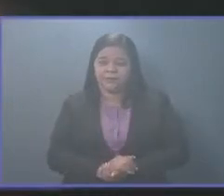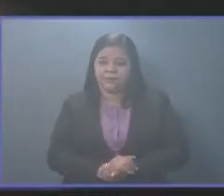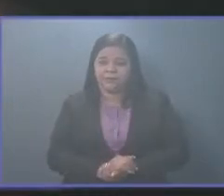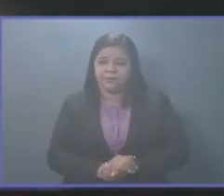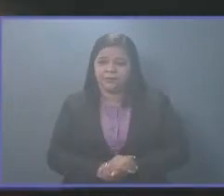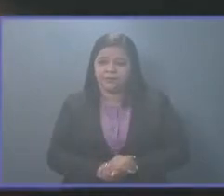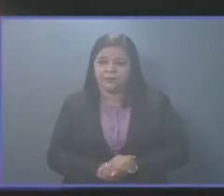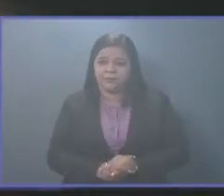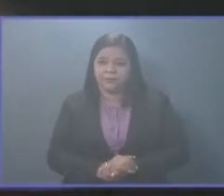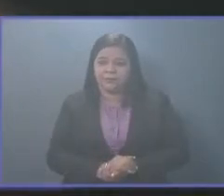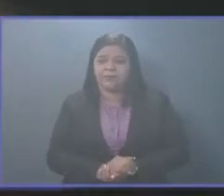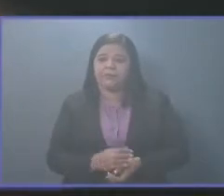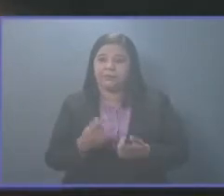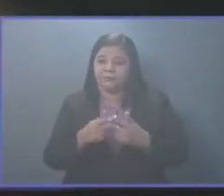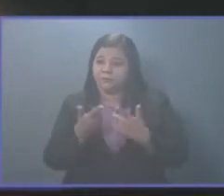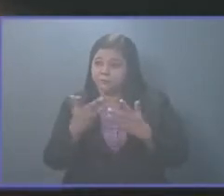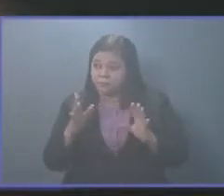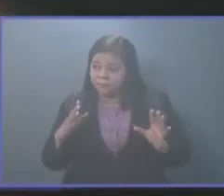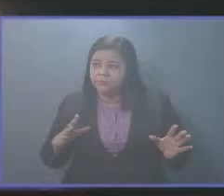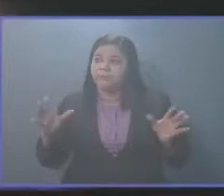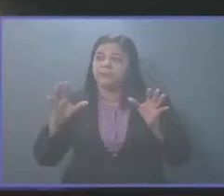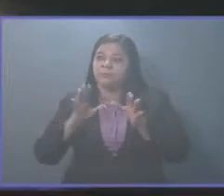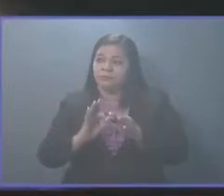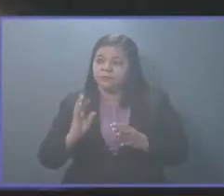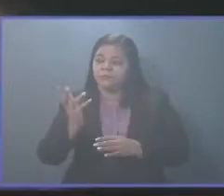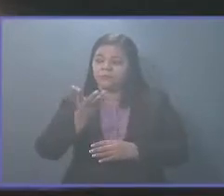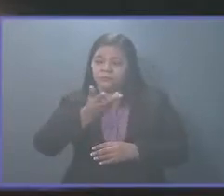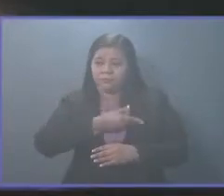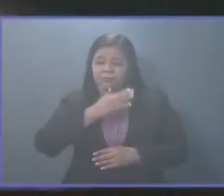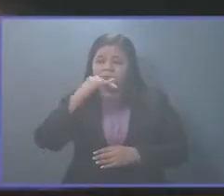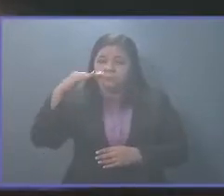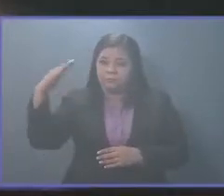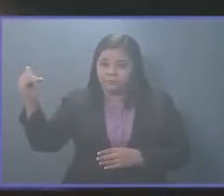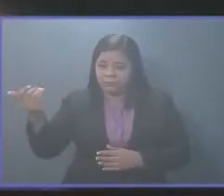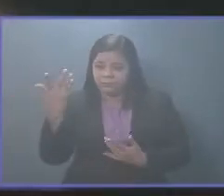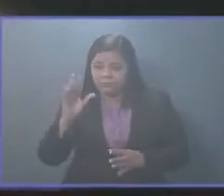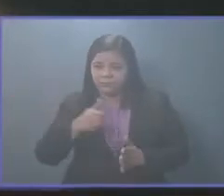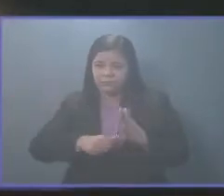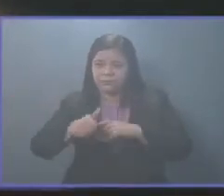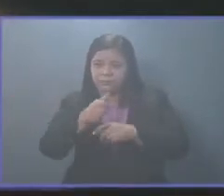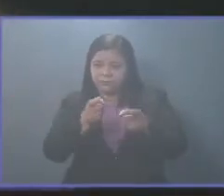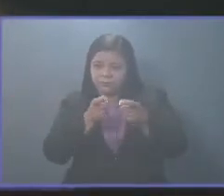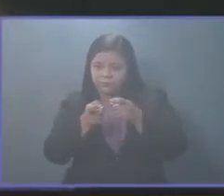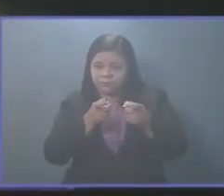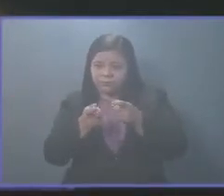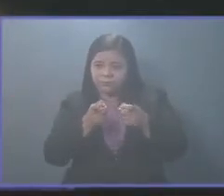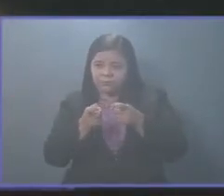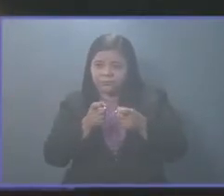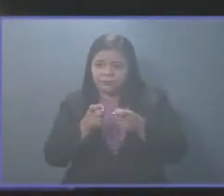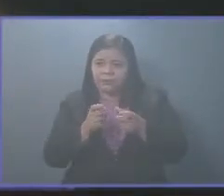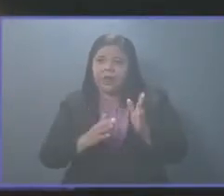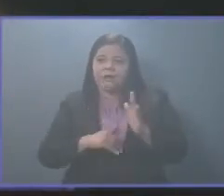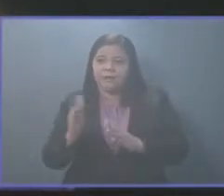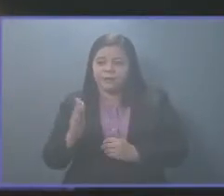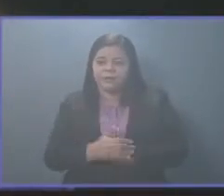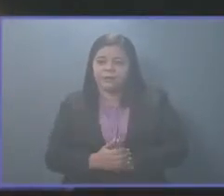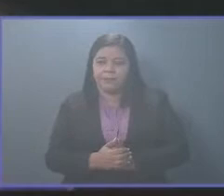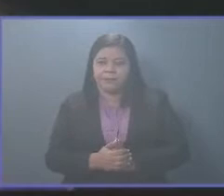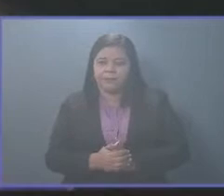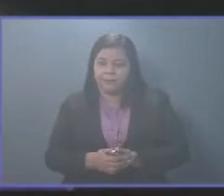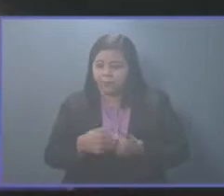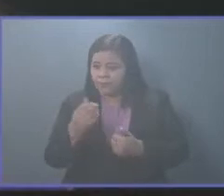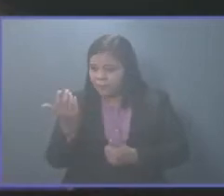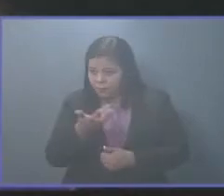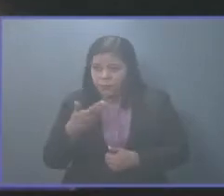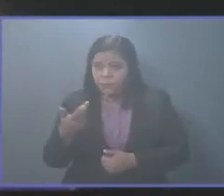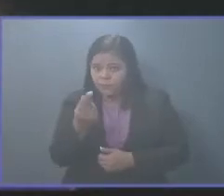no es algo que nos sorprenda, pero le debería preocupar mucho al país que se han administrado a nivel de América Latina los